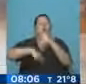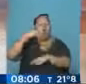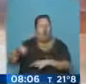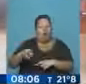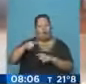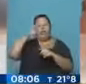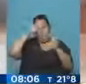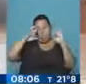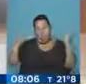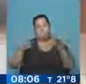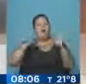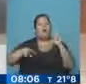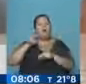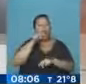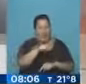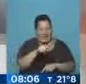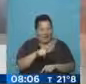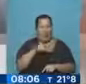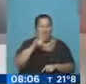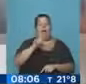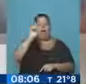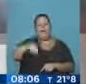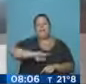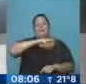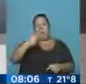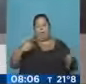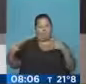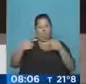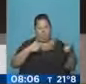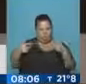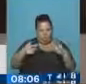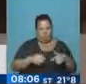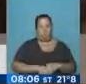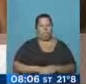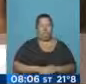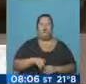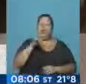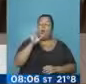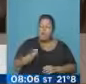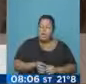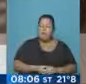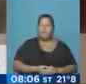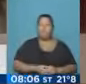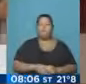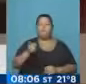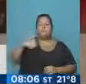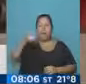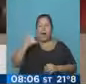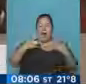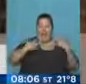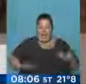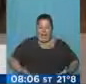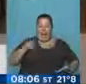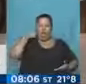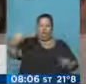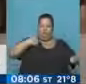Cerrojo justamente para dar con ellos. Y ahí se produjo el segundo tiroteo. El segundo tiroteo. Vos sabés que ellos tenían los chalecos antibalas, ¿no?